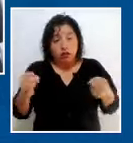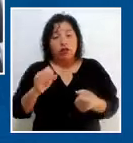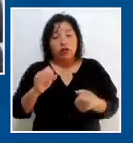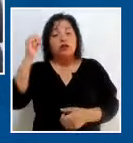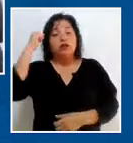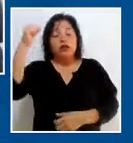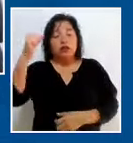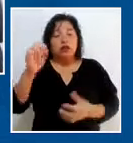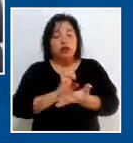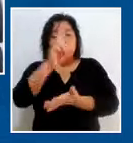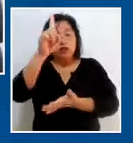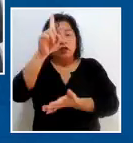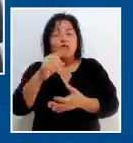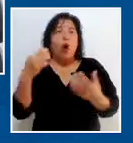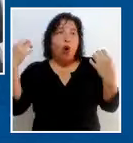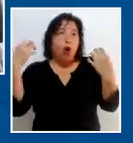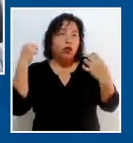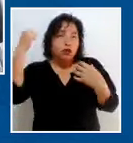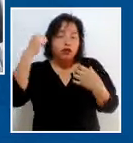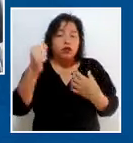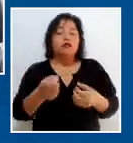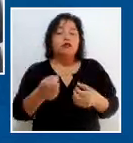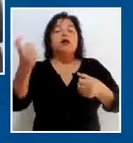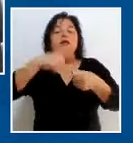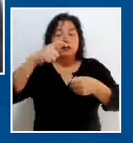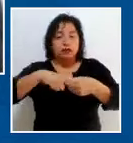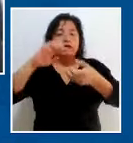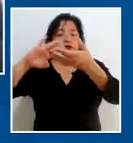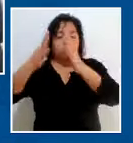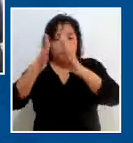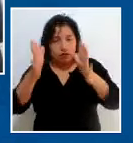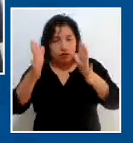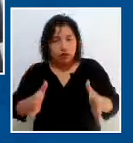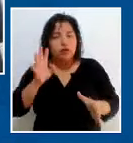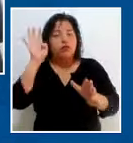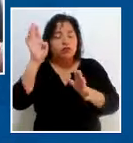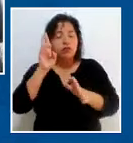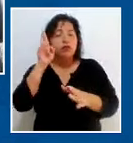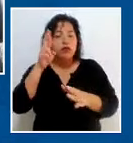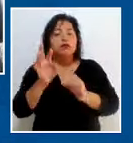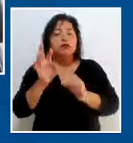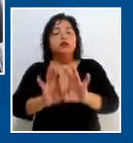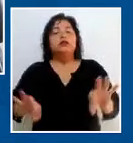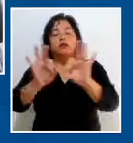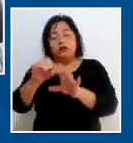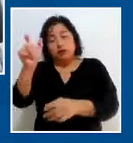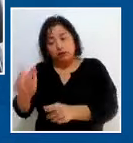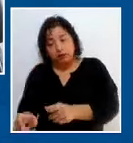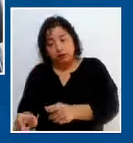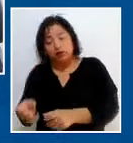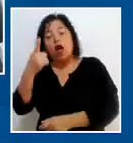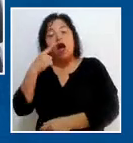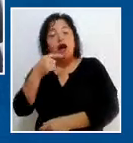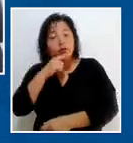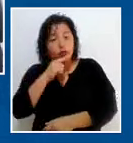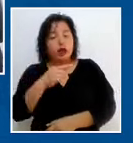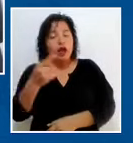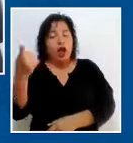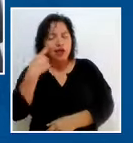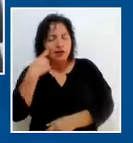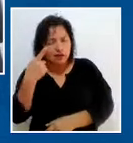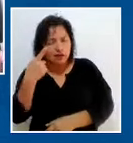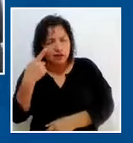derecho a la participación ciudadana, ¿no? Entonces, por eso es la importancia de que el ciudadano o la ciudadana conozca que